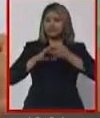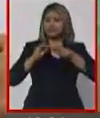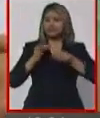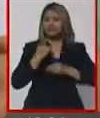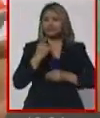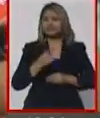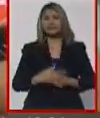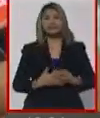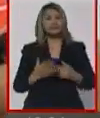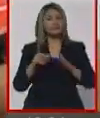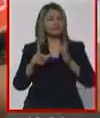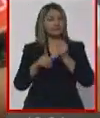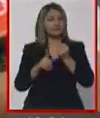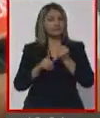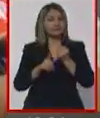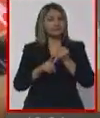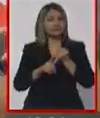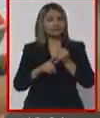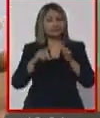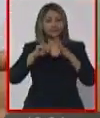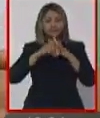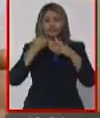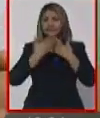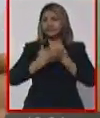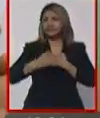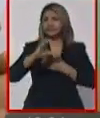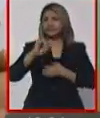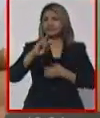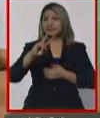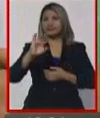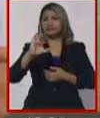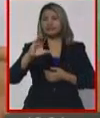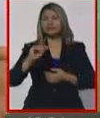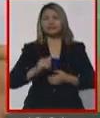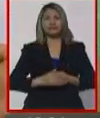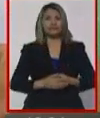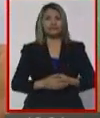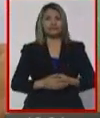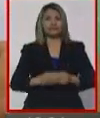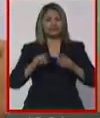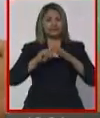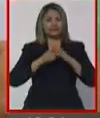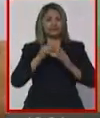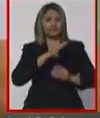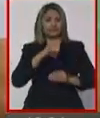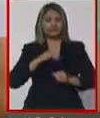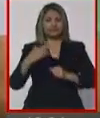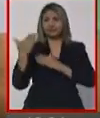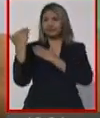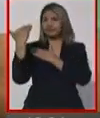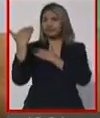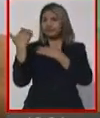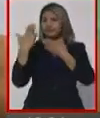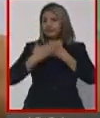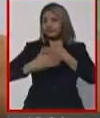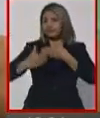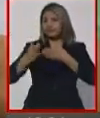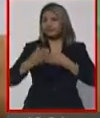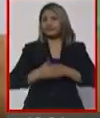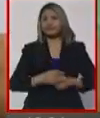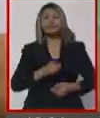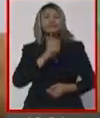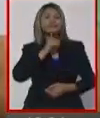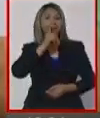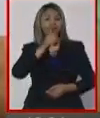históricamente, serán encabezadas desde la entidad cívica moral de los cruceños, desde el Comité Pro Santa Cruz, como se ha dado.